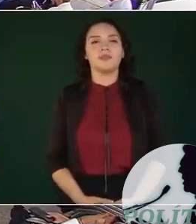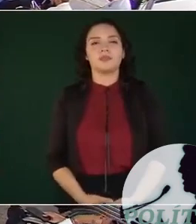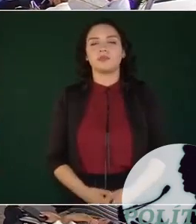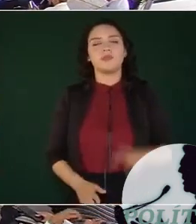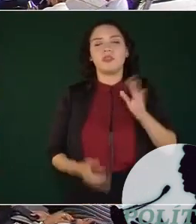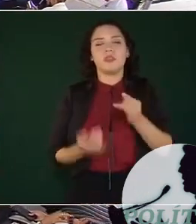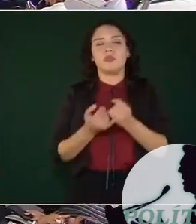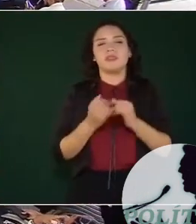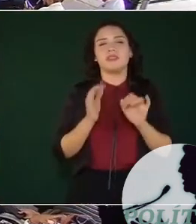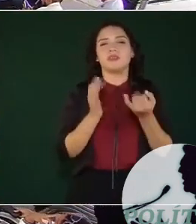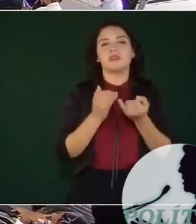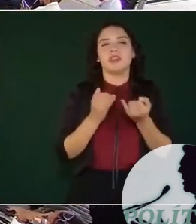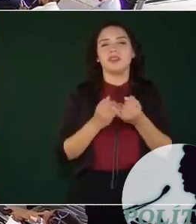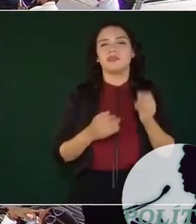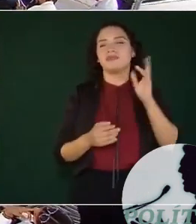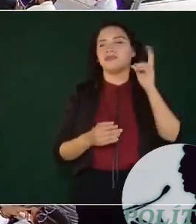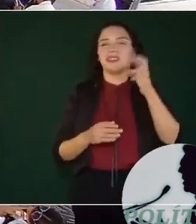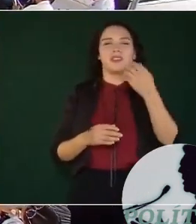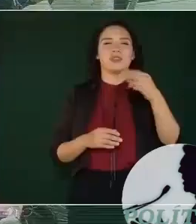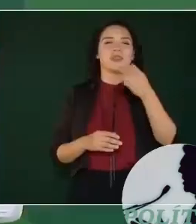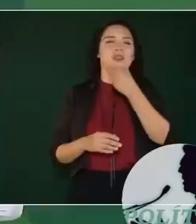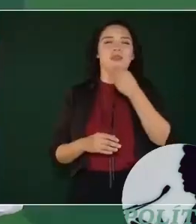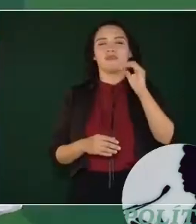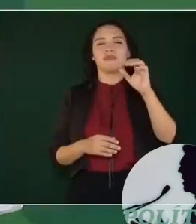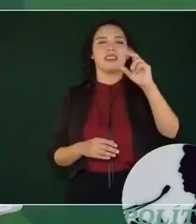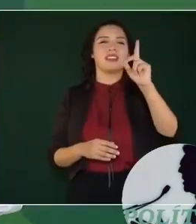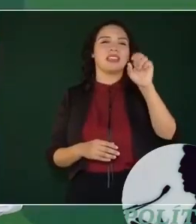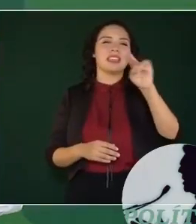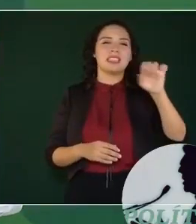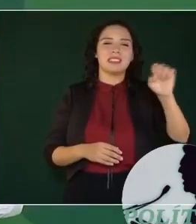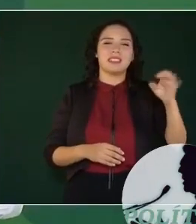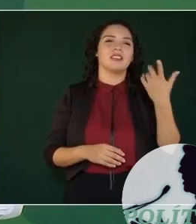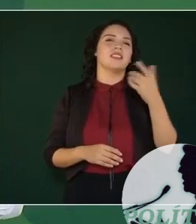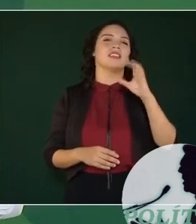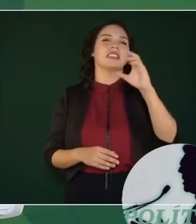escuchar a Denise Dresser o a Ciro Gómez Leyva,